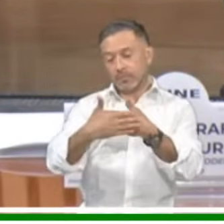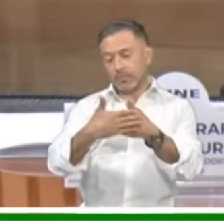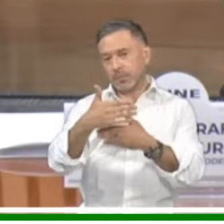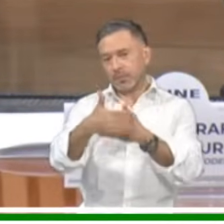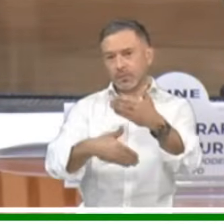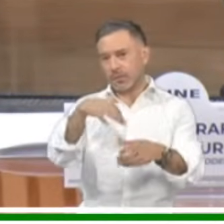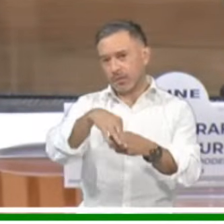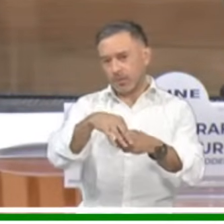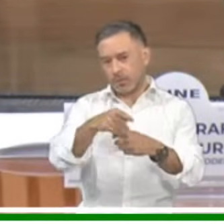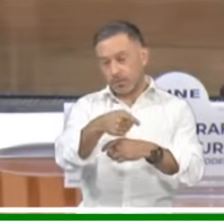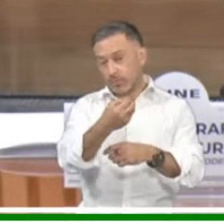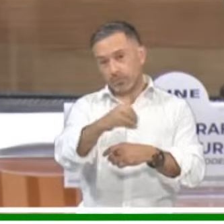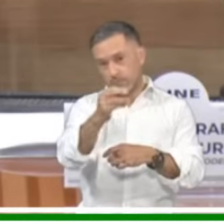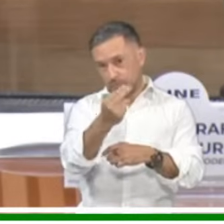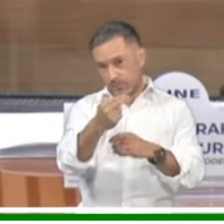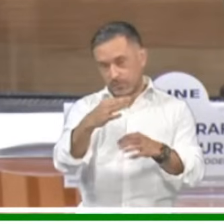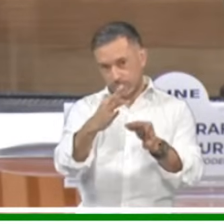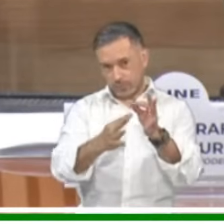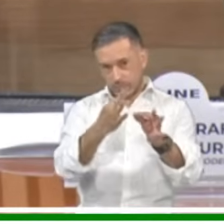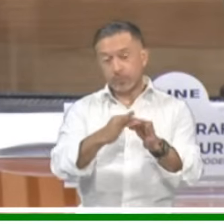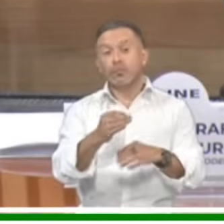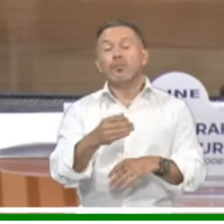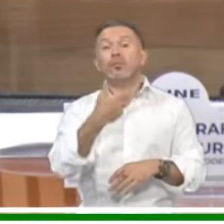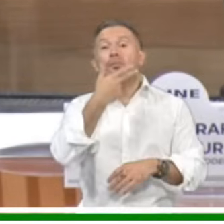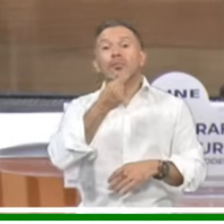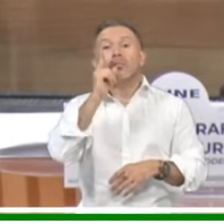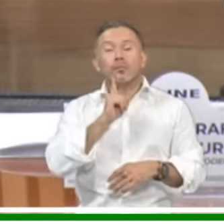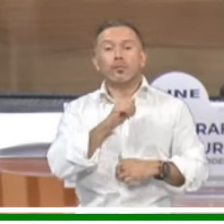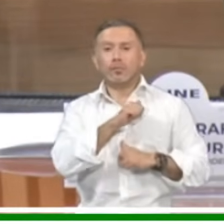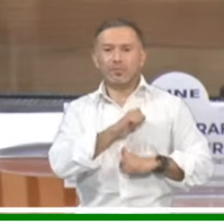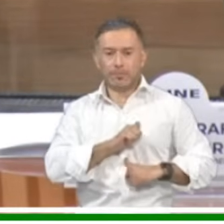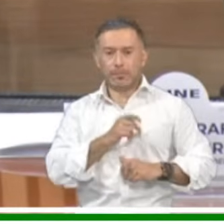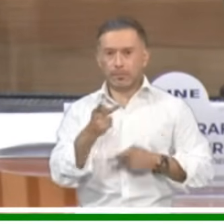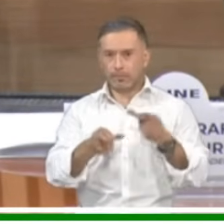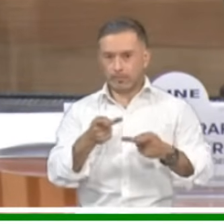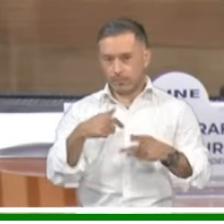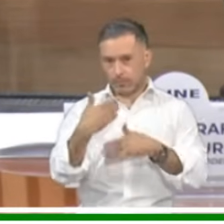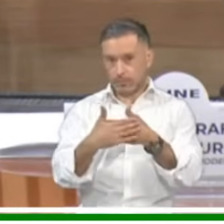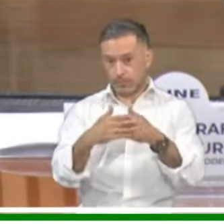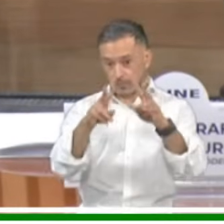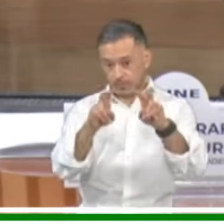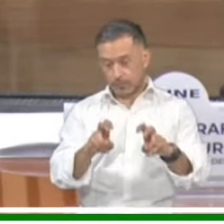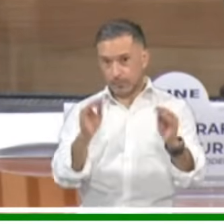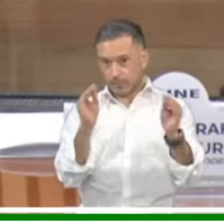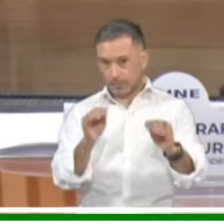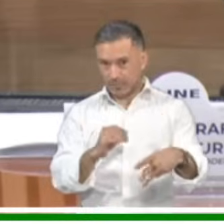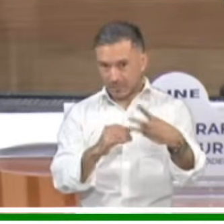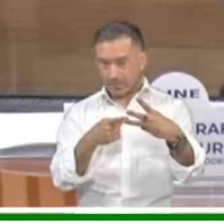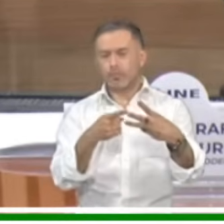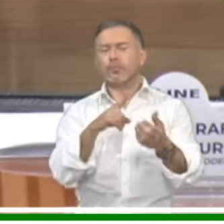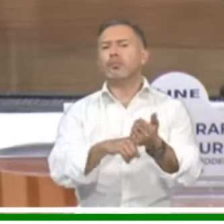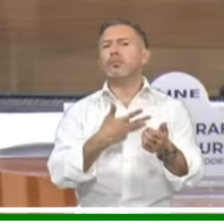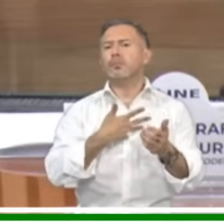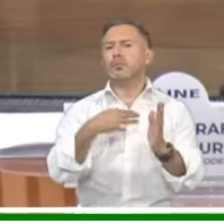electoral. Reconocemos que el modelo de elección de las y los moderadores para los 3 debates presidenciales cuentan con mecanismos y